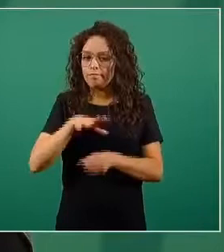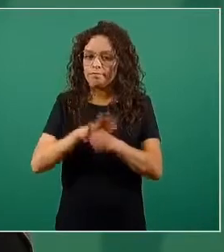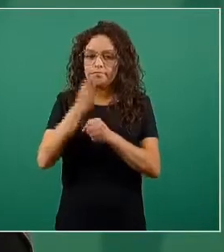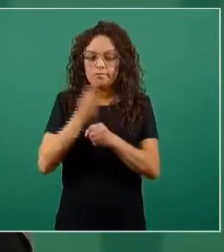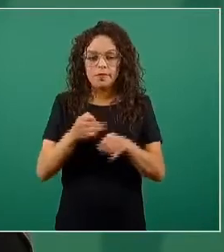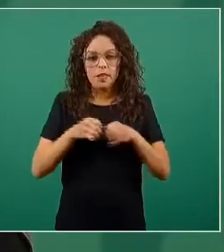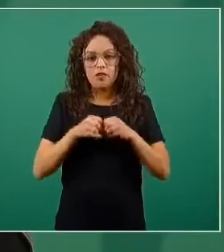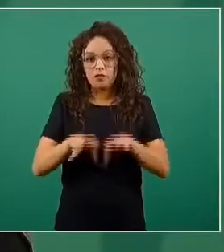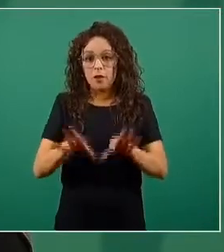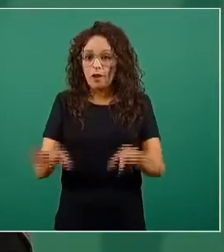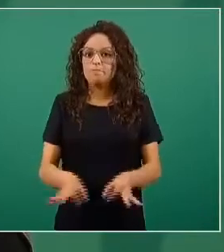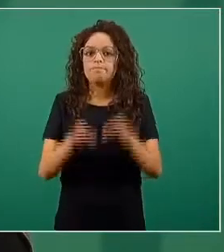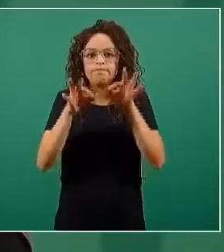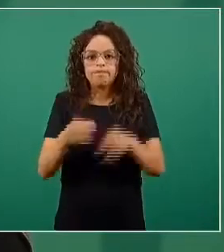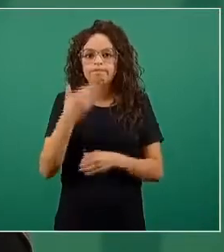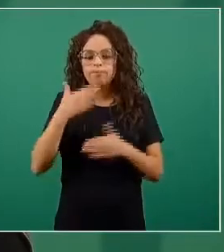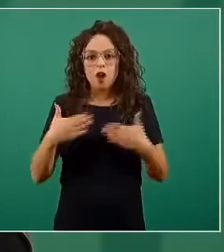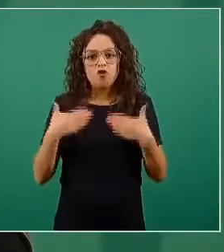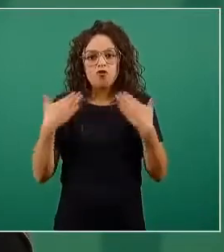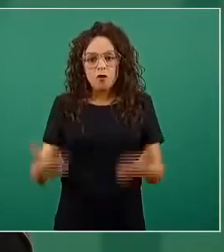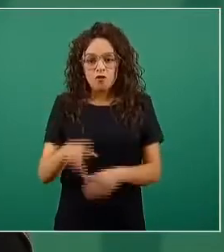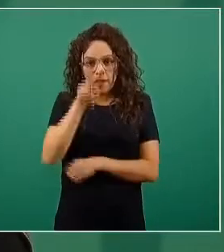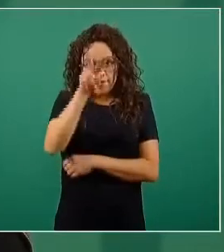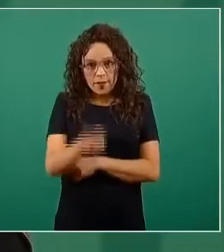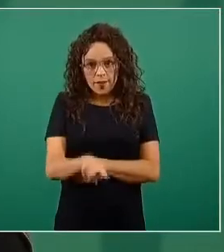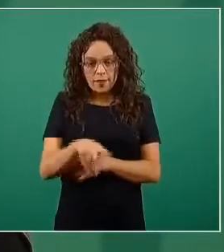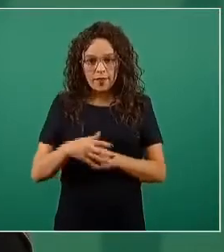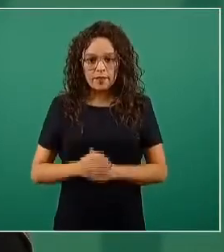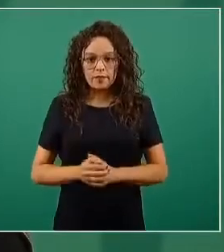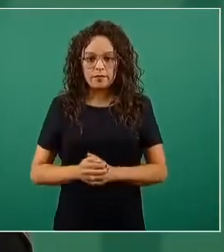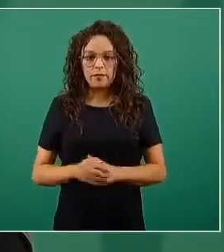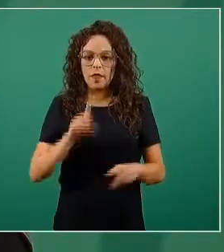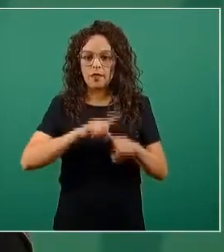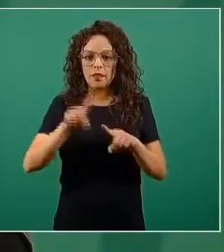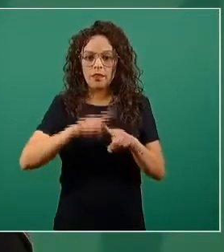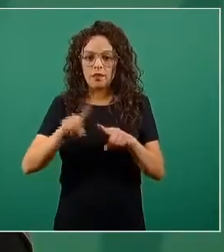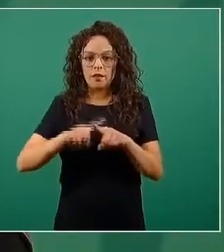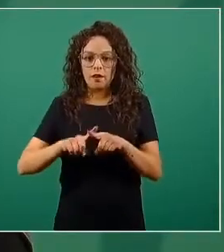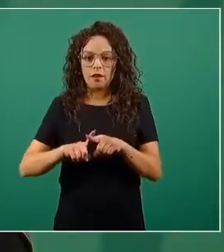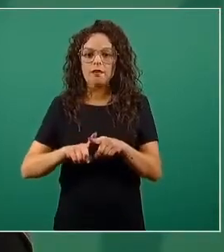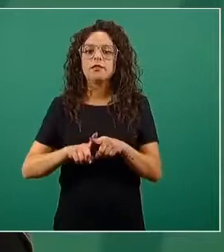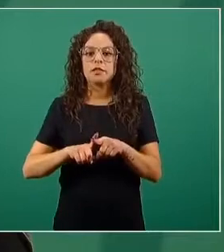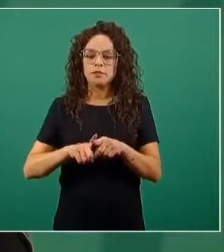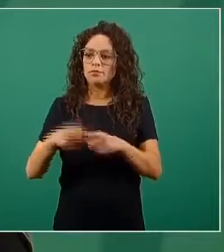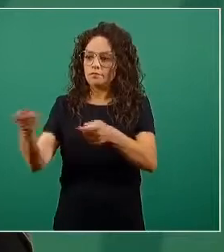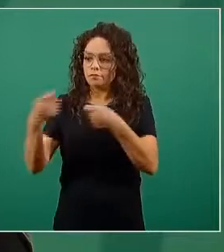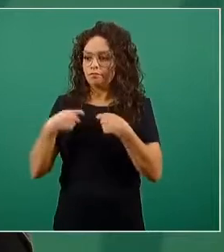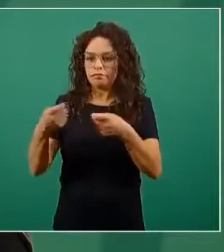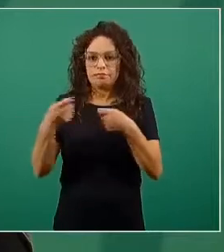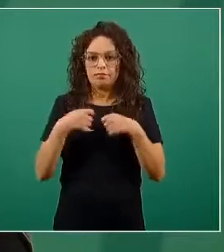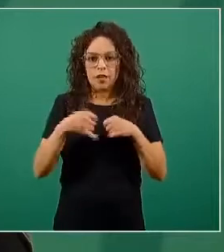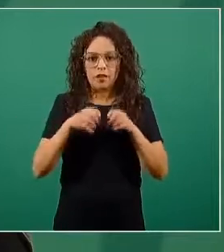información confiable, con información veraz, de todos los reportes que nosotros recibimos.